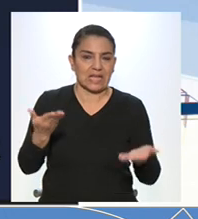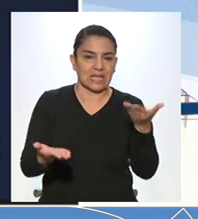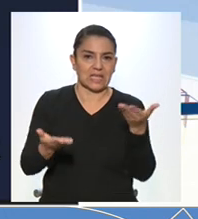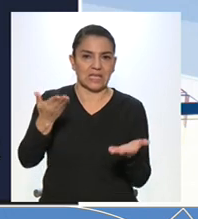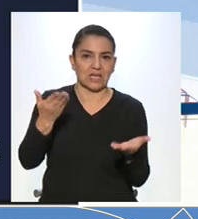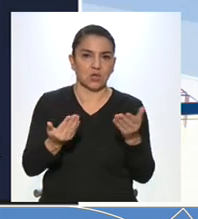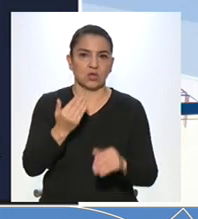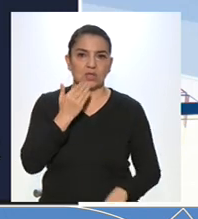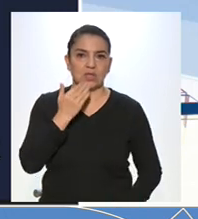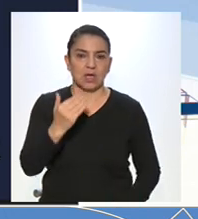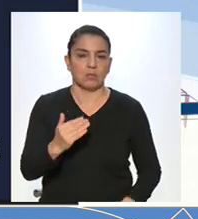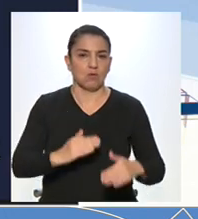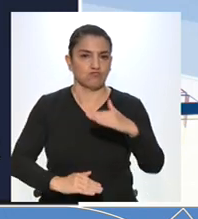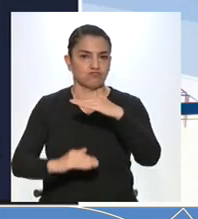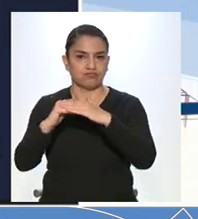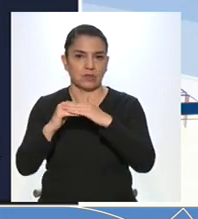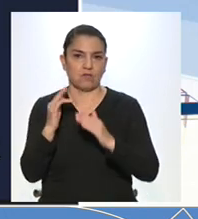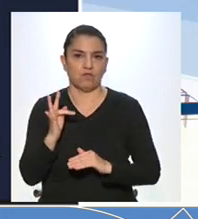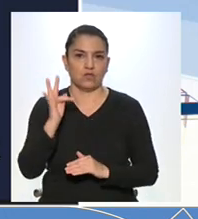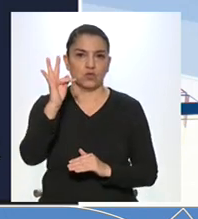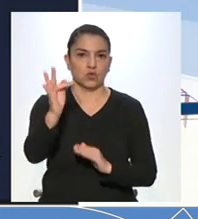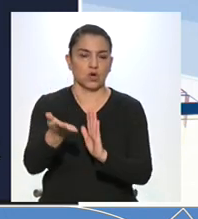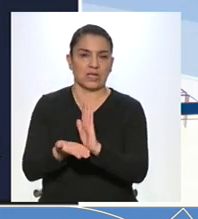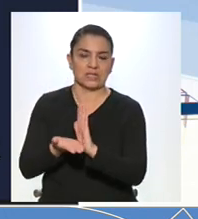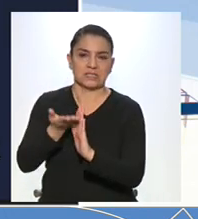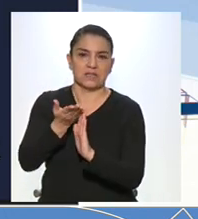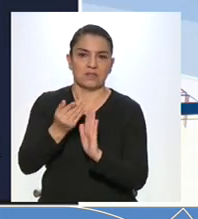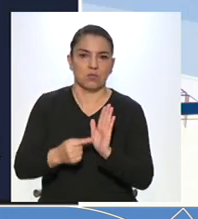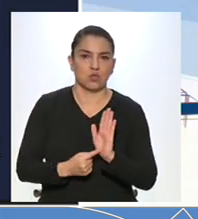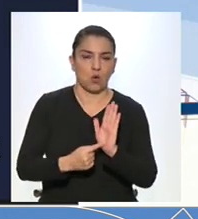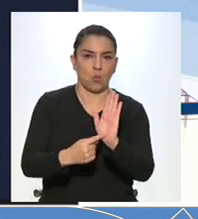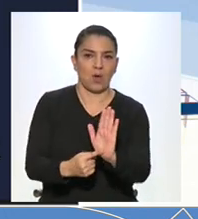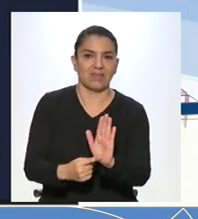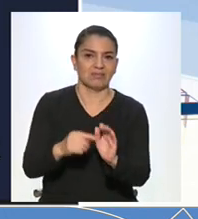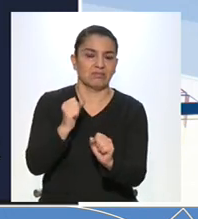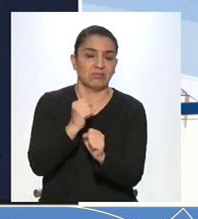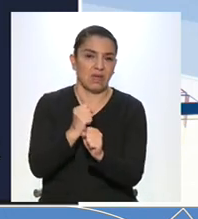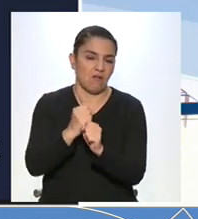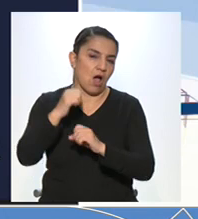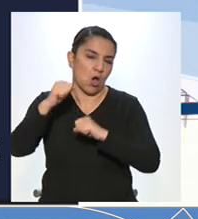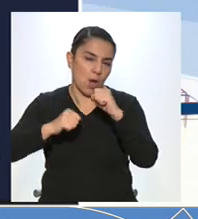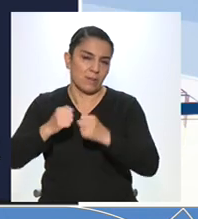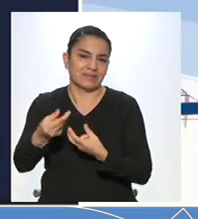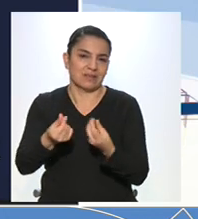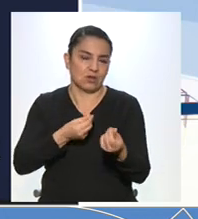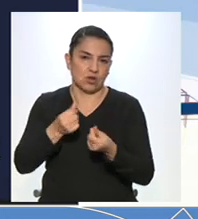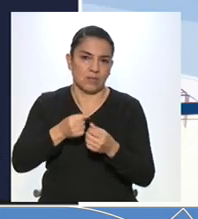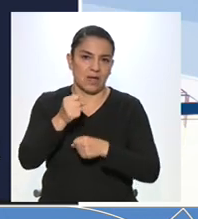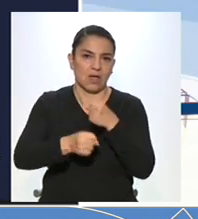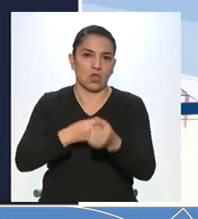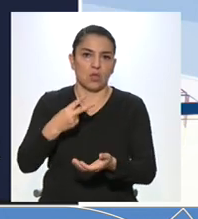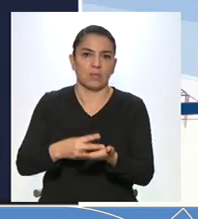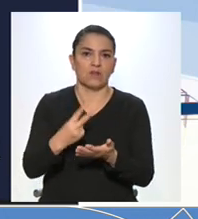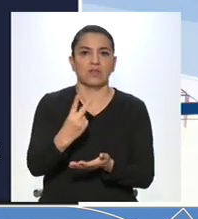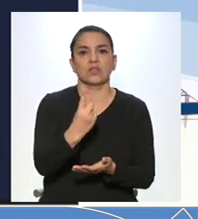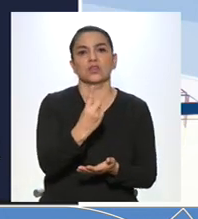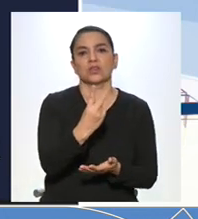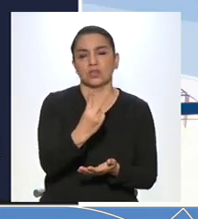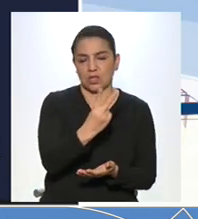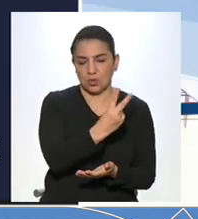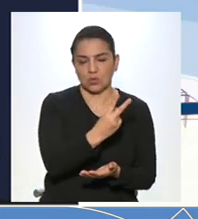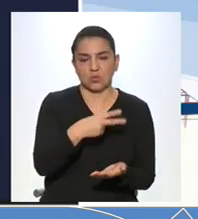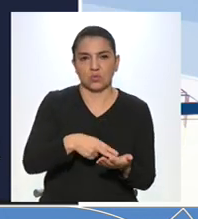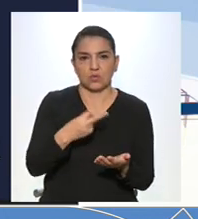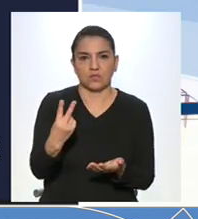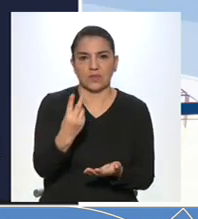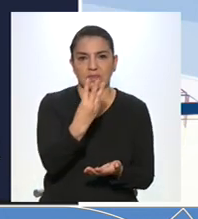imponen un techo al crecimiento futuro que se refleja en las proyecciones de actividad para 2022 y 2023. Todo esto llama la atención sobre el hecho de